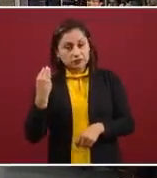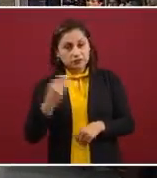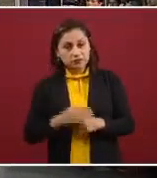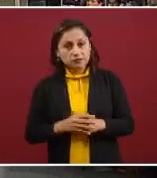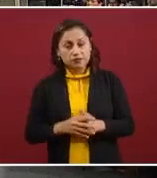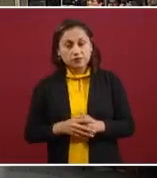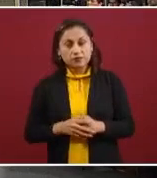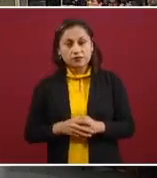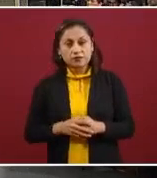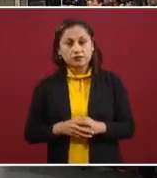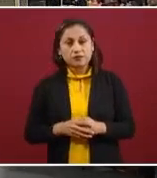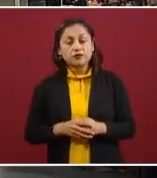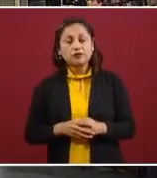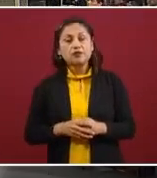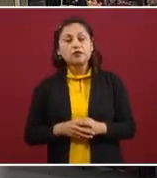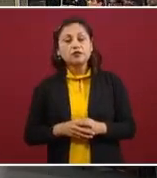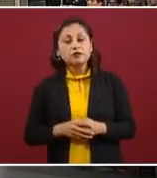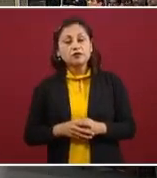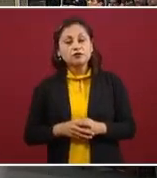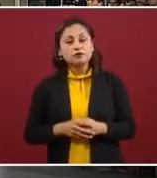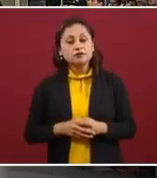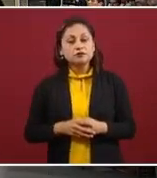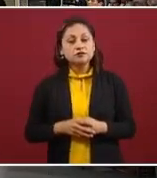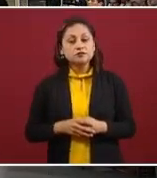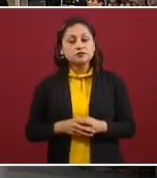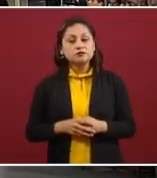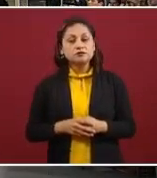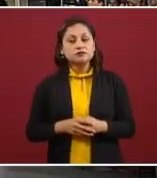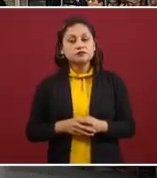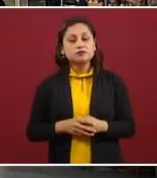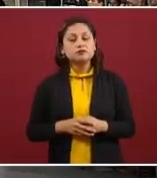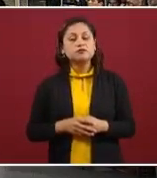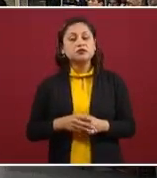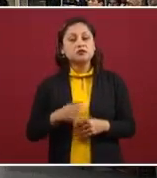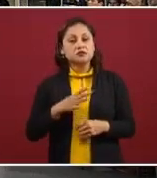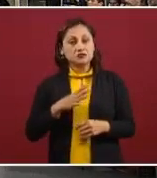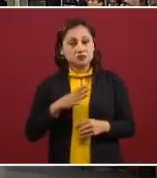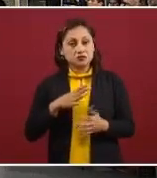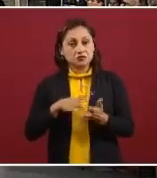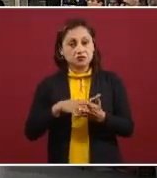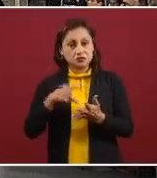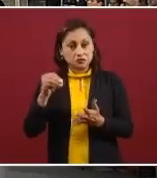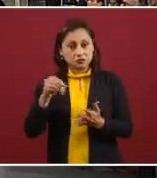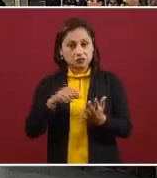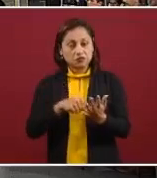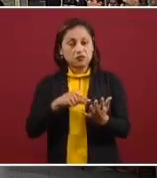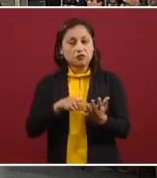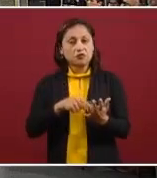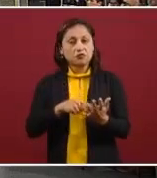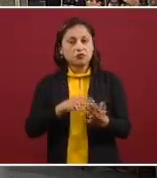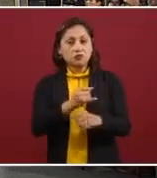Presidente, tenemos copia de una investigación sobre una de las auditorías realizadas a Banobras.